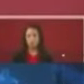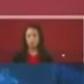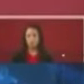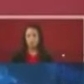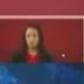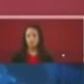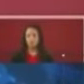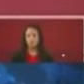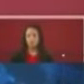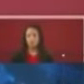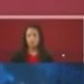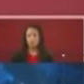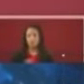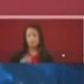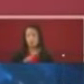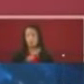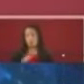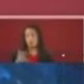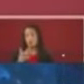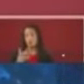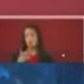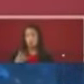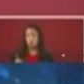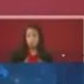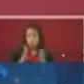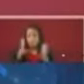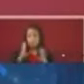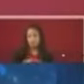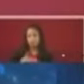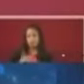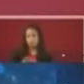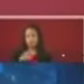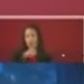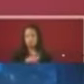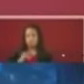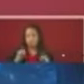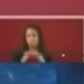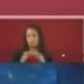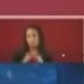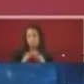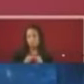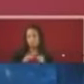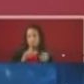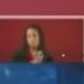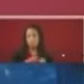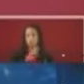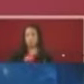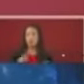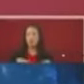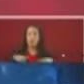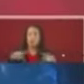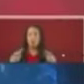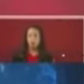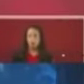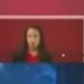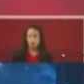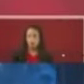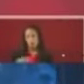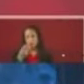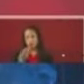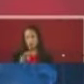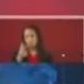gente más pobre de este país, en ocasiones no tiene ni siquiera posibilidades de acceso a la justicia. No. Son